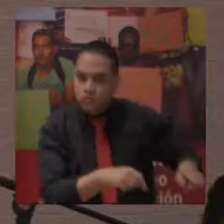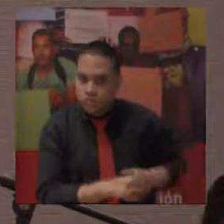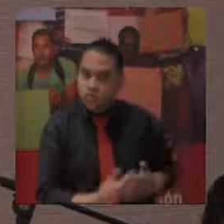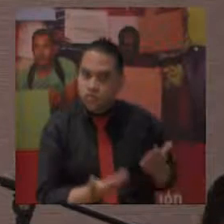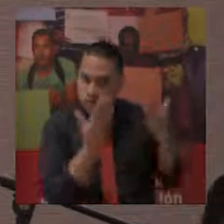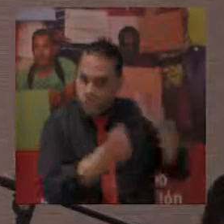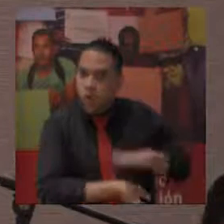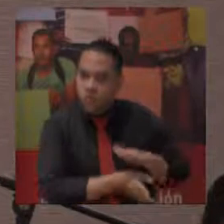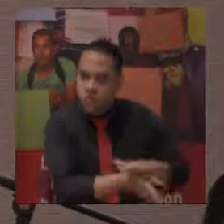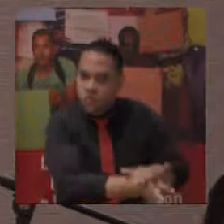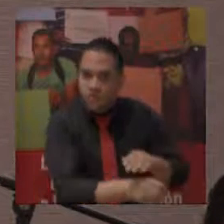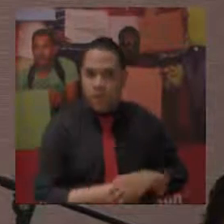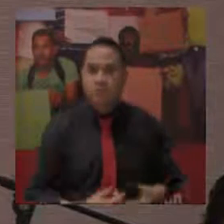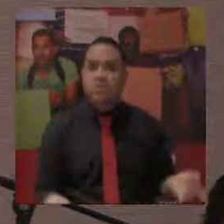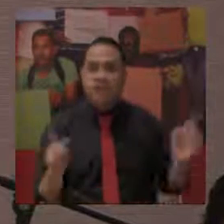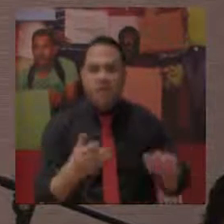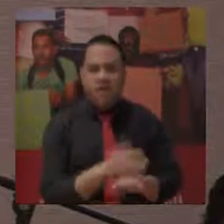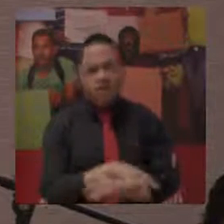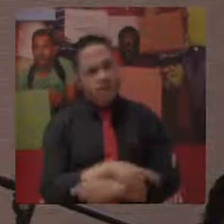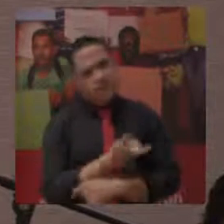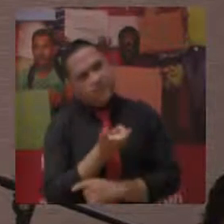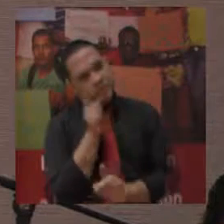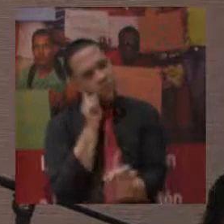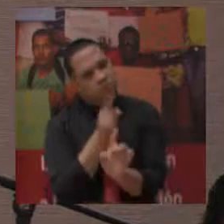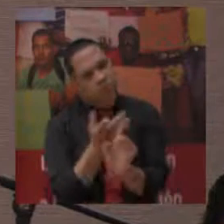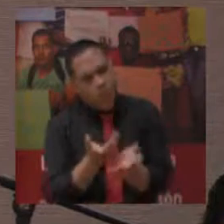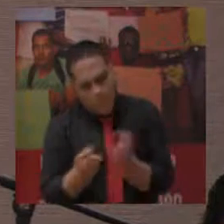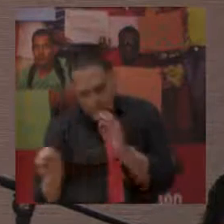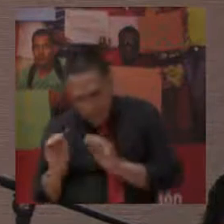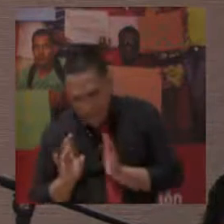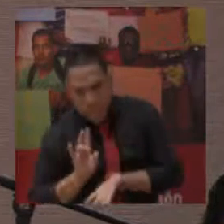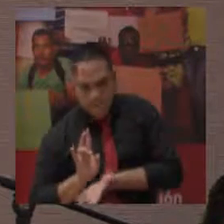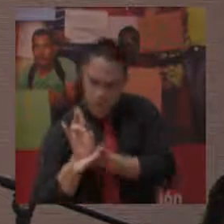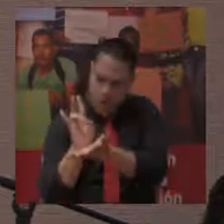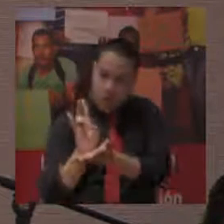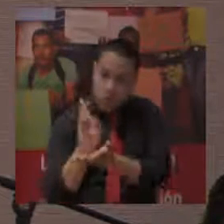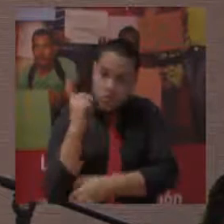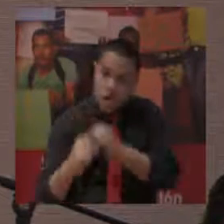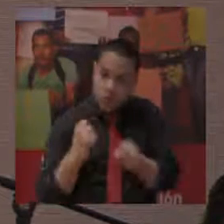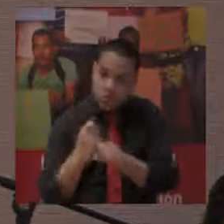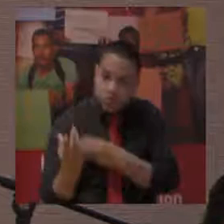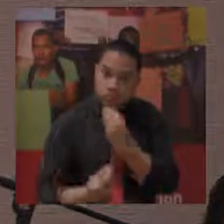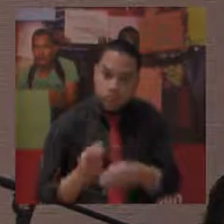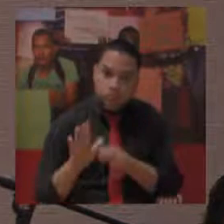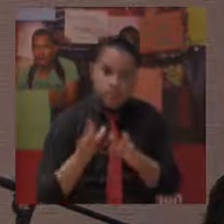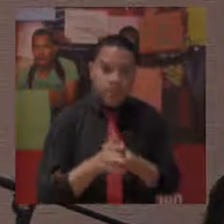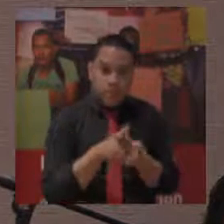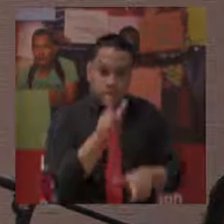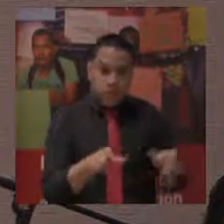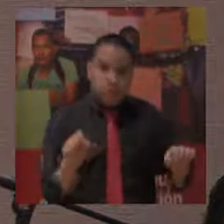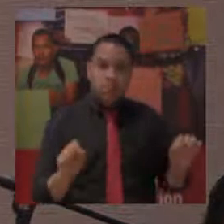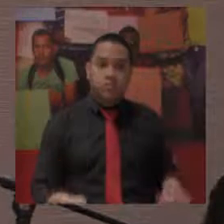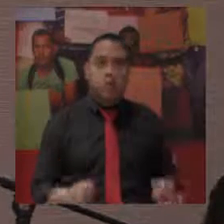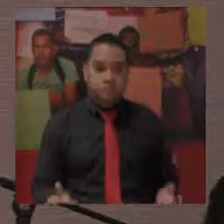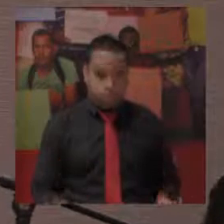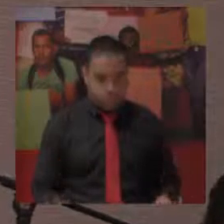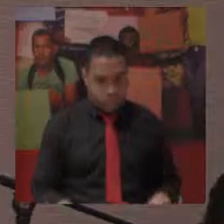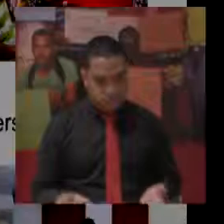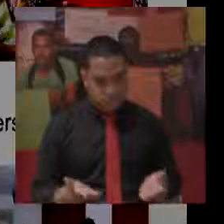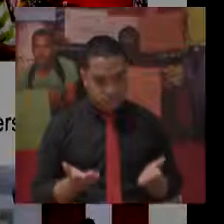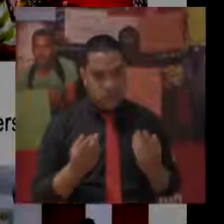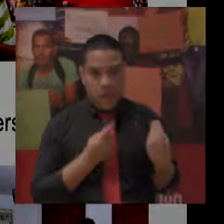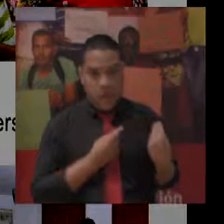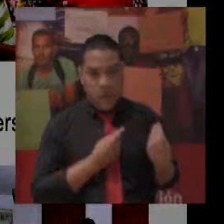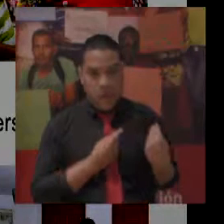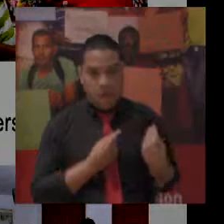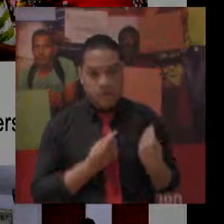nos propusimos generar unos modelos para que en el primer año de reintegración estas personas pudieran avanzar de una manera acelerada.